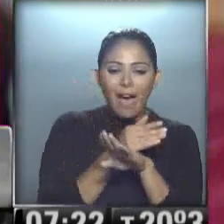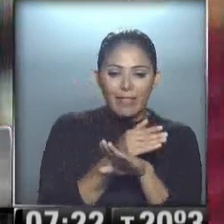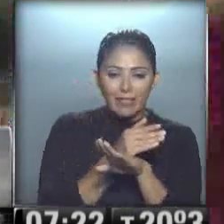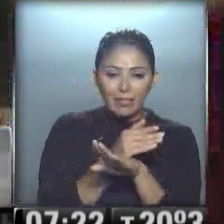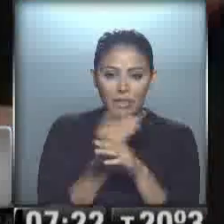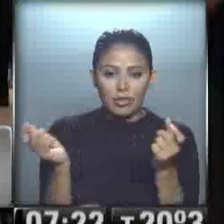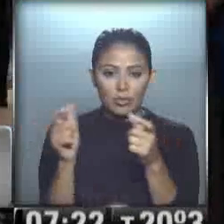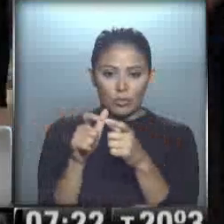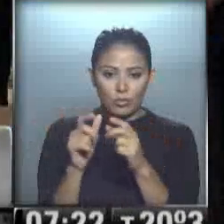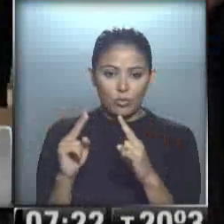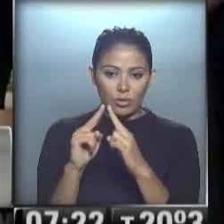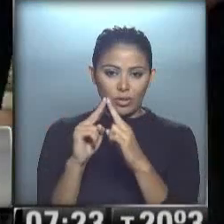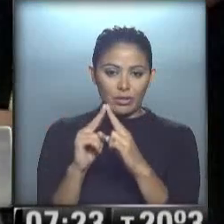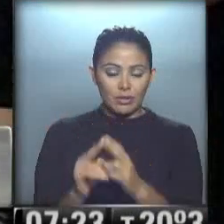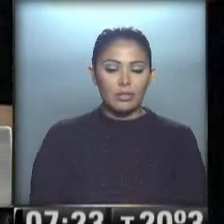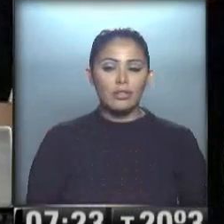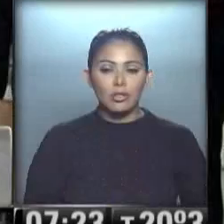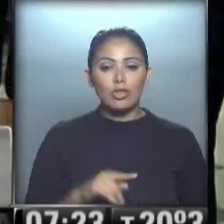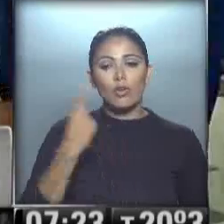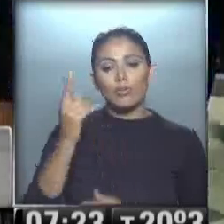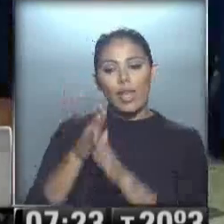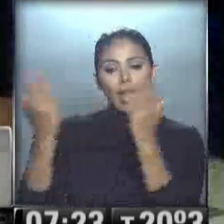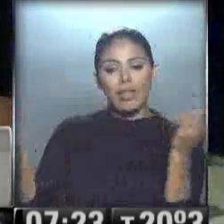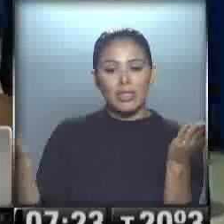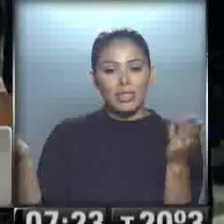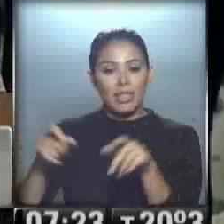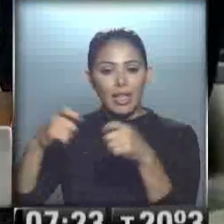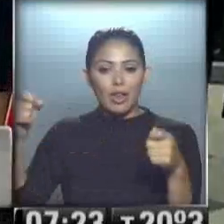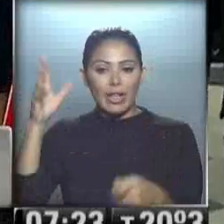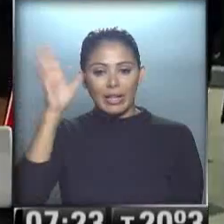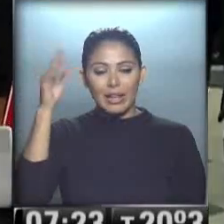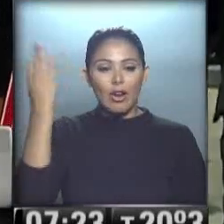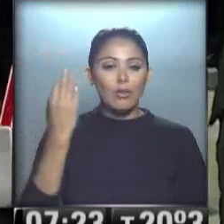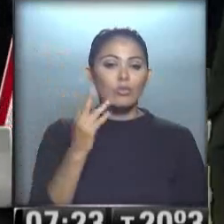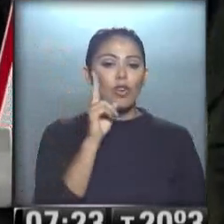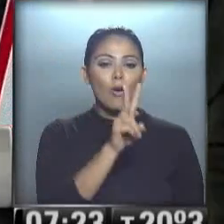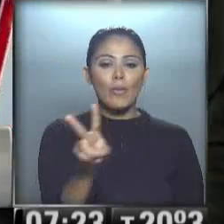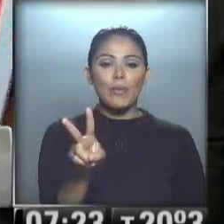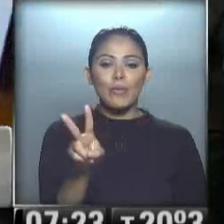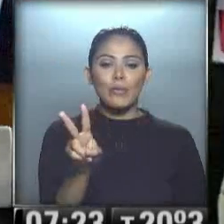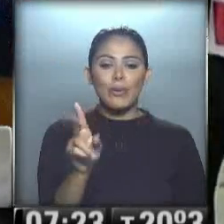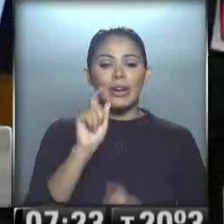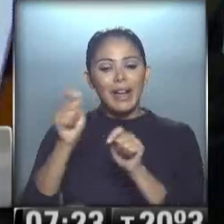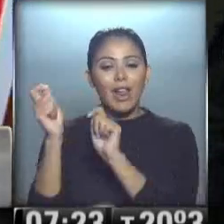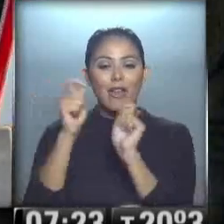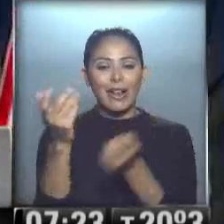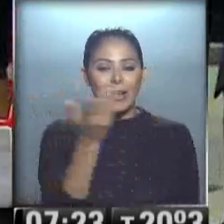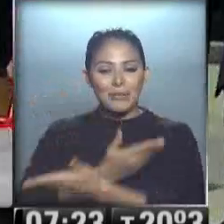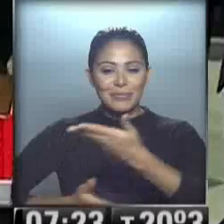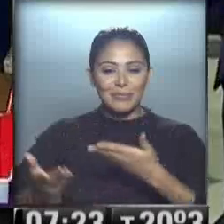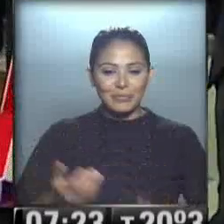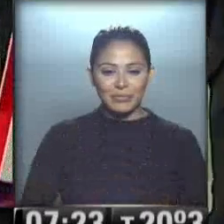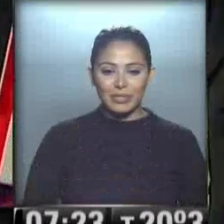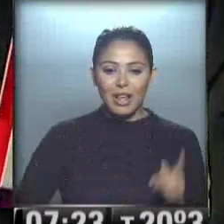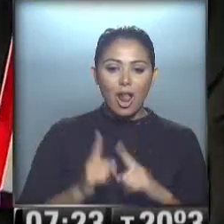este encuentro y que fue concedida a un diario italiano estamos viendo el intercambio de presentes